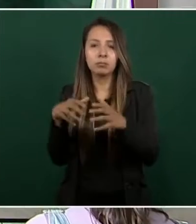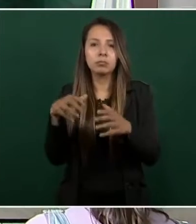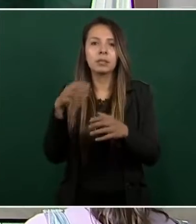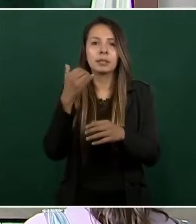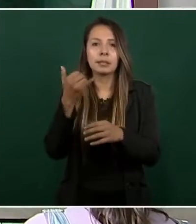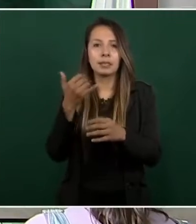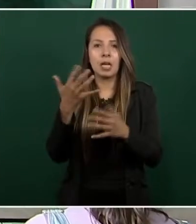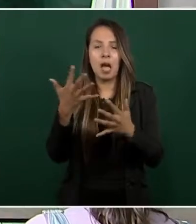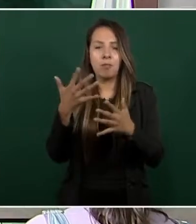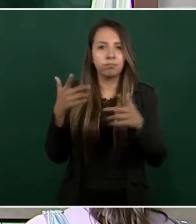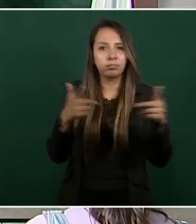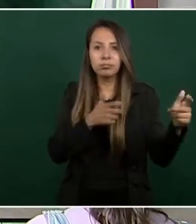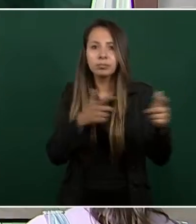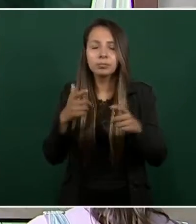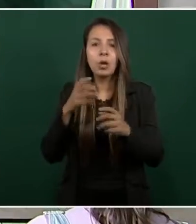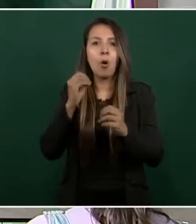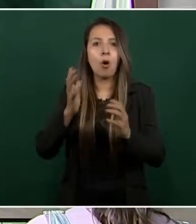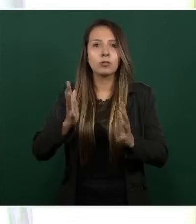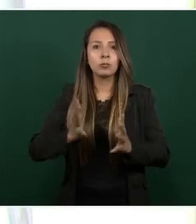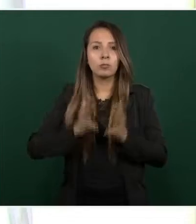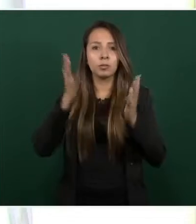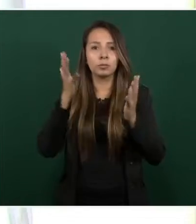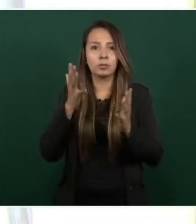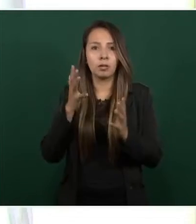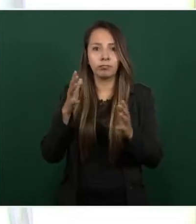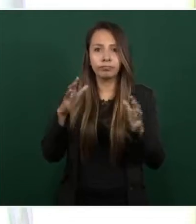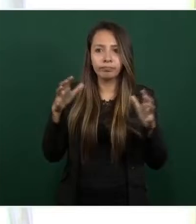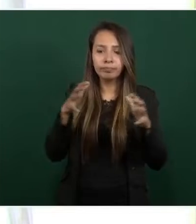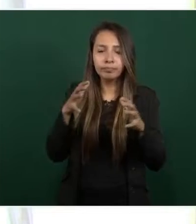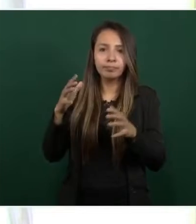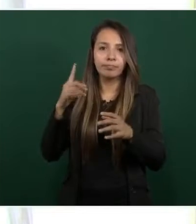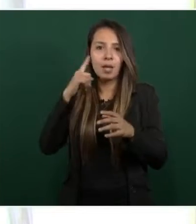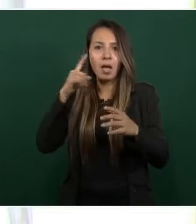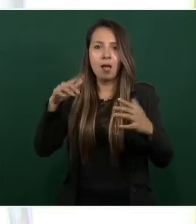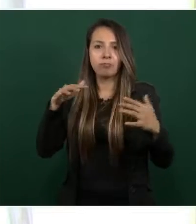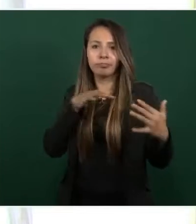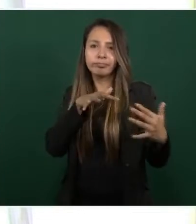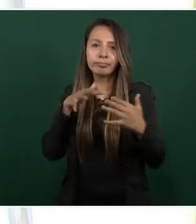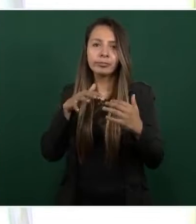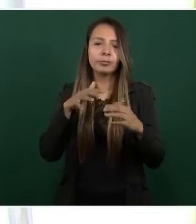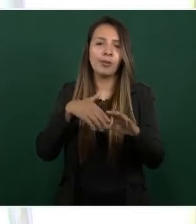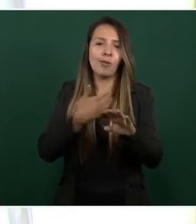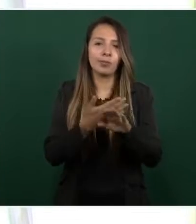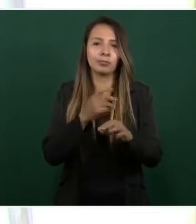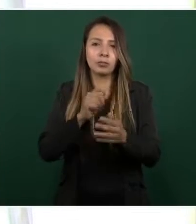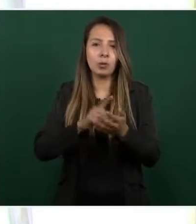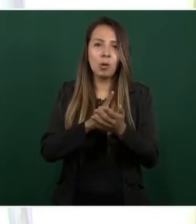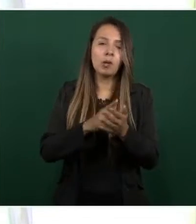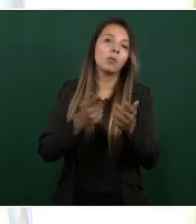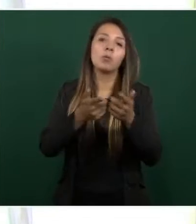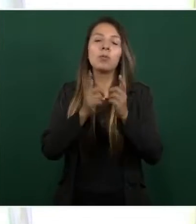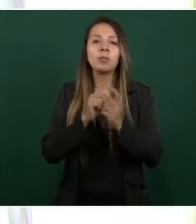y operaciones sorpresivas, sobre todo de corta duración, en zonas urbanas